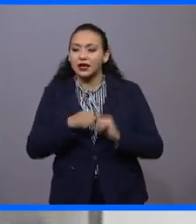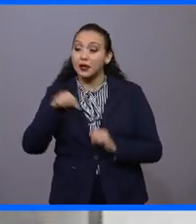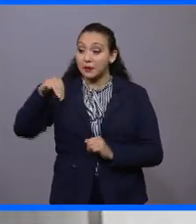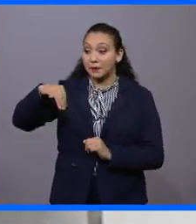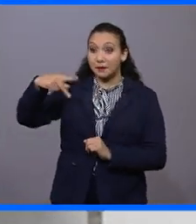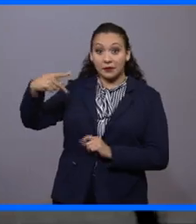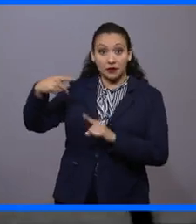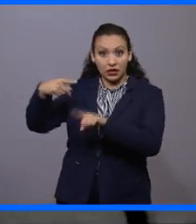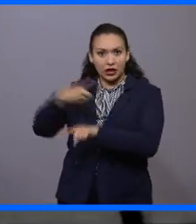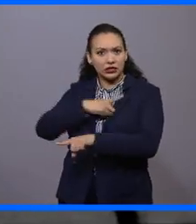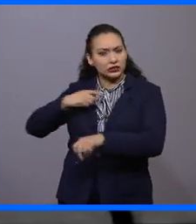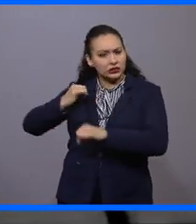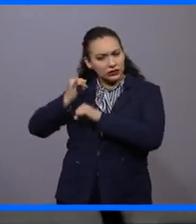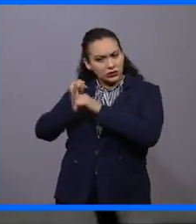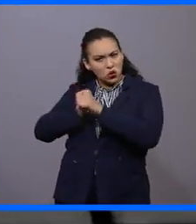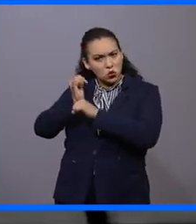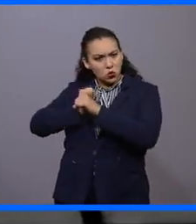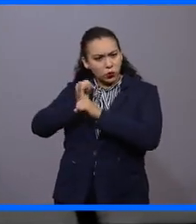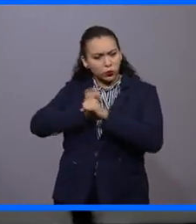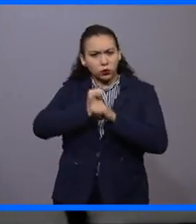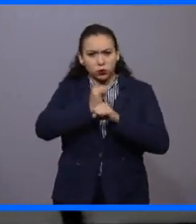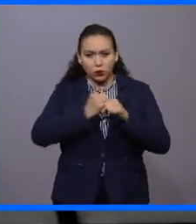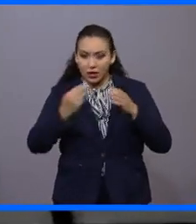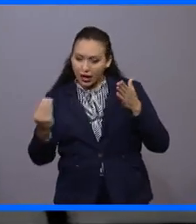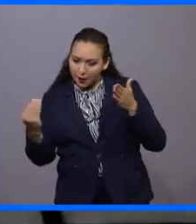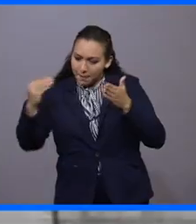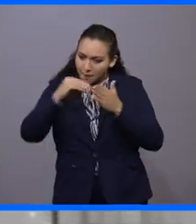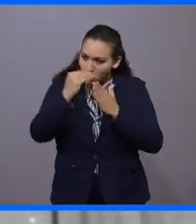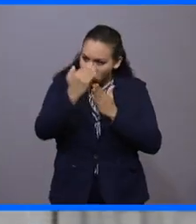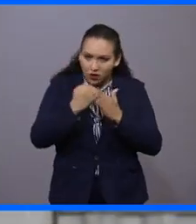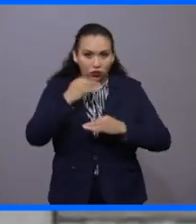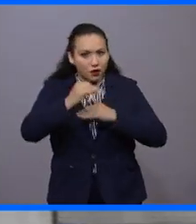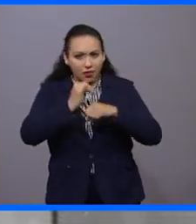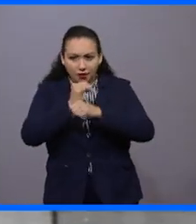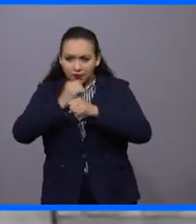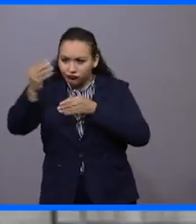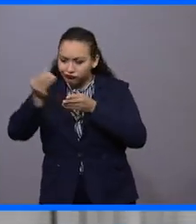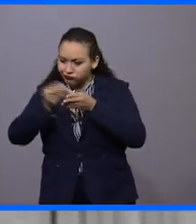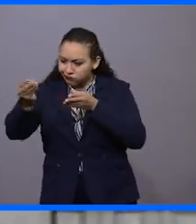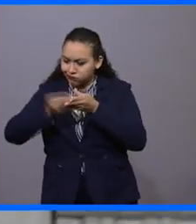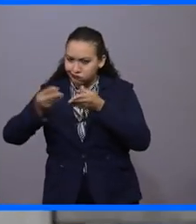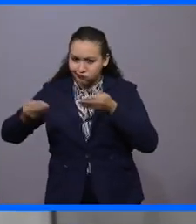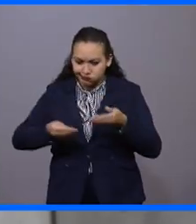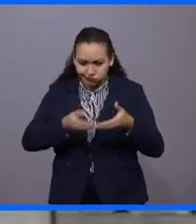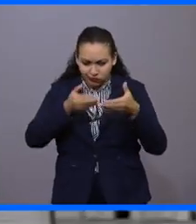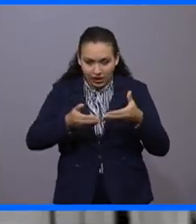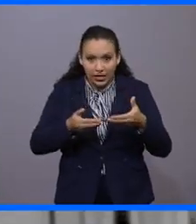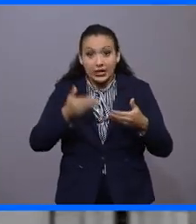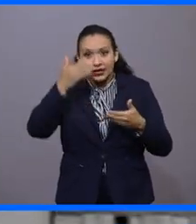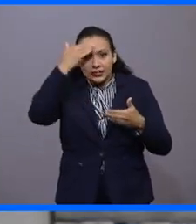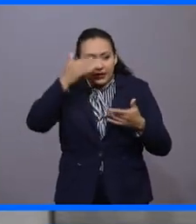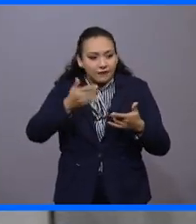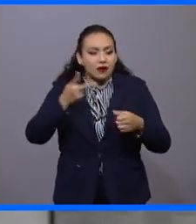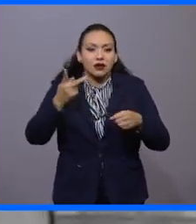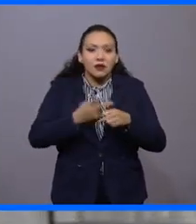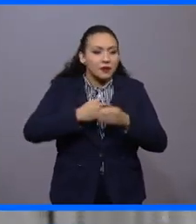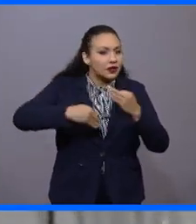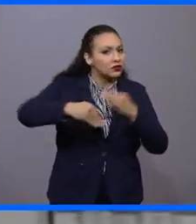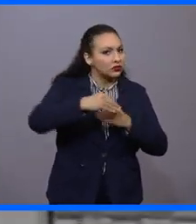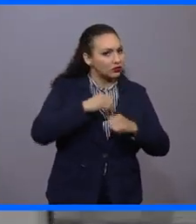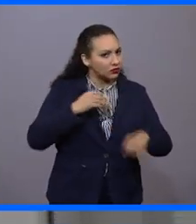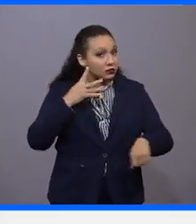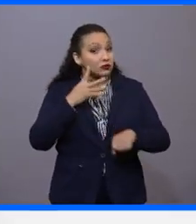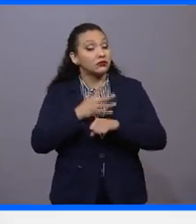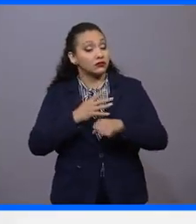Público iniciara e integrara la correspondiente averiguación previa, con todas las secuelas procesales que conlleva, lo